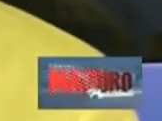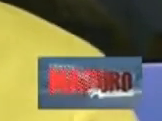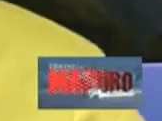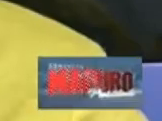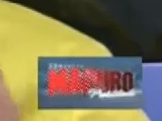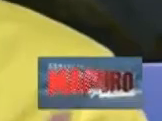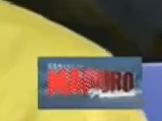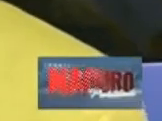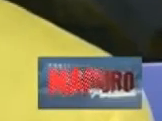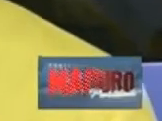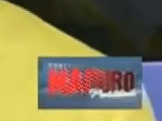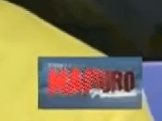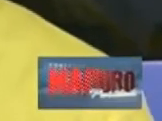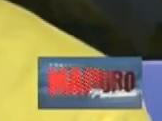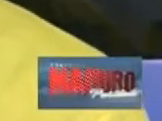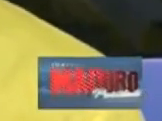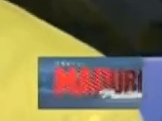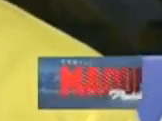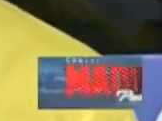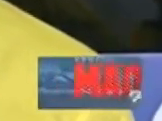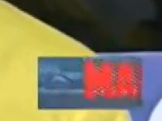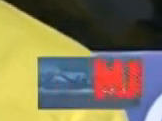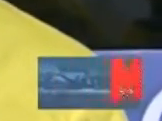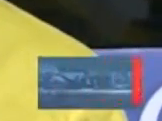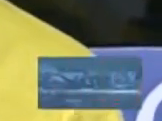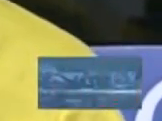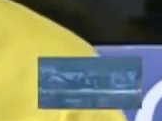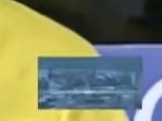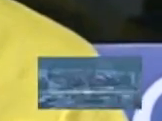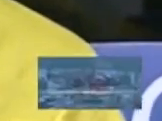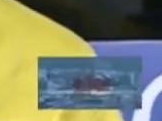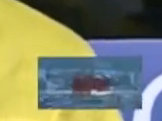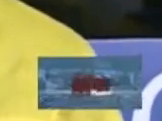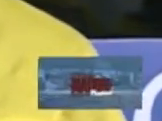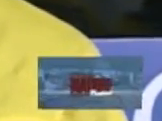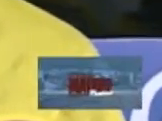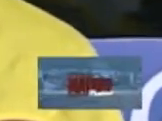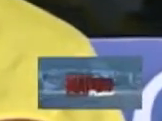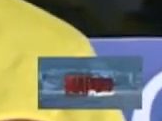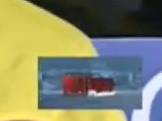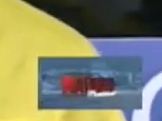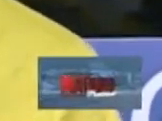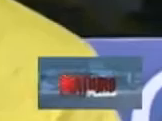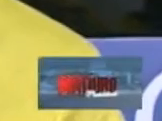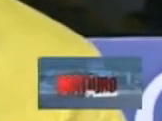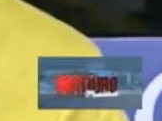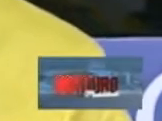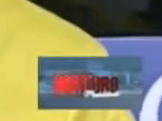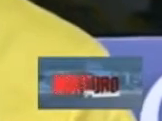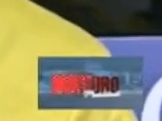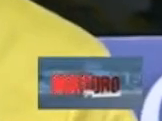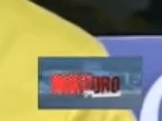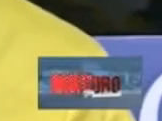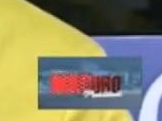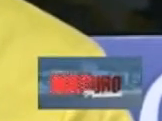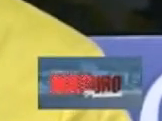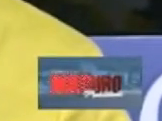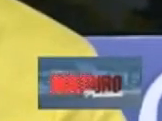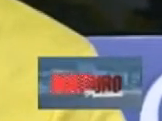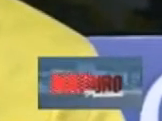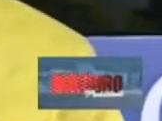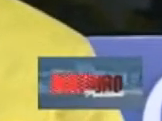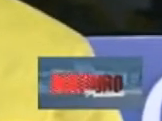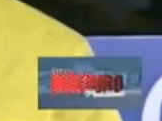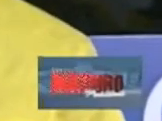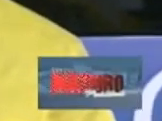las ignacia en cada una de las disciplinas vienen dando una demostración de ese crecimiento exponencial y para ello quisiera que también nuestro hermano Pedro